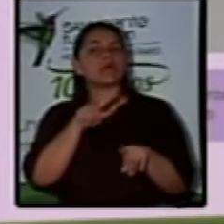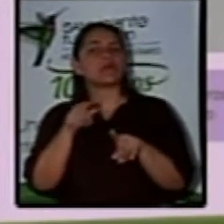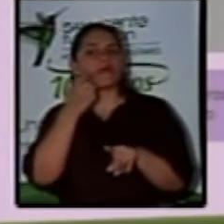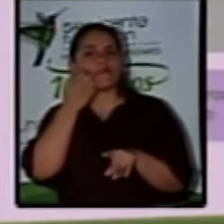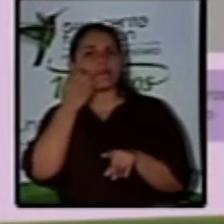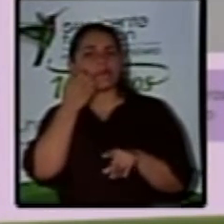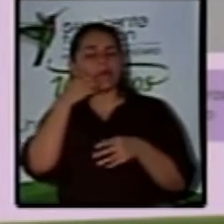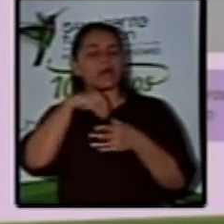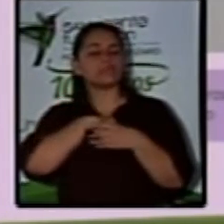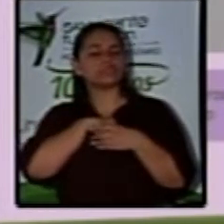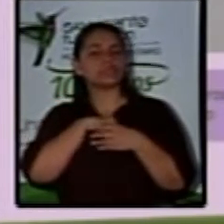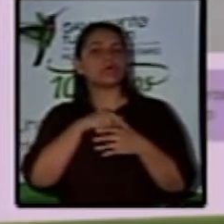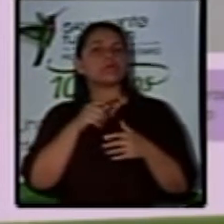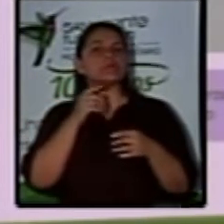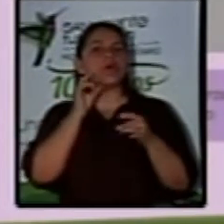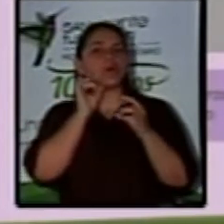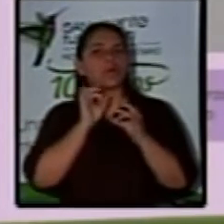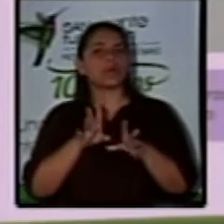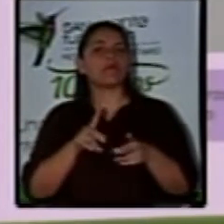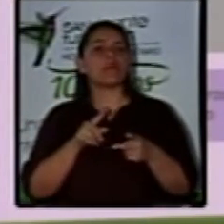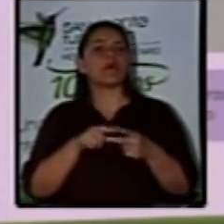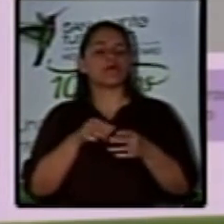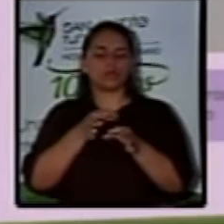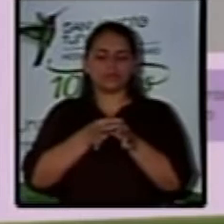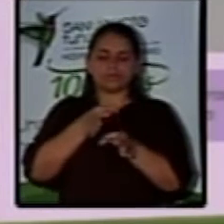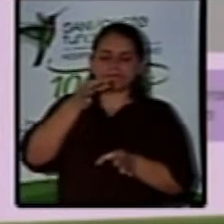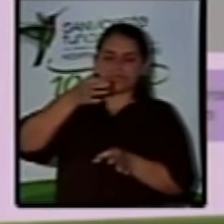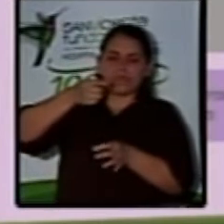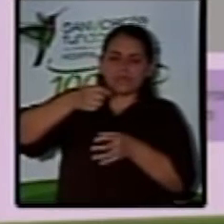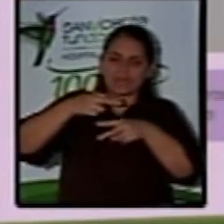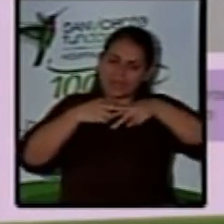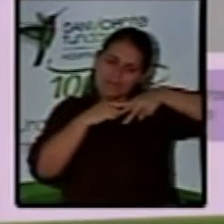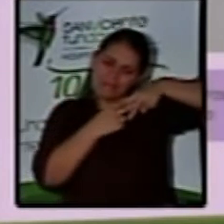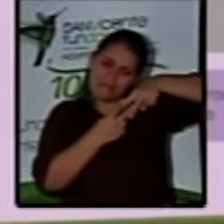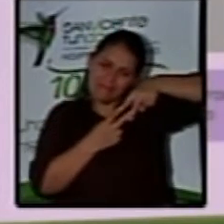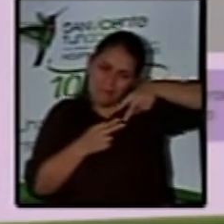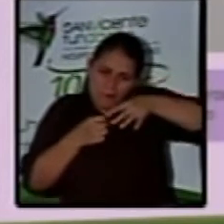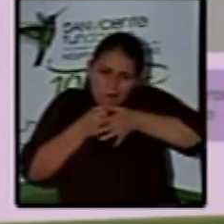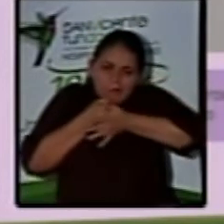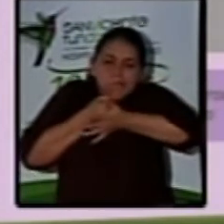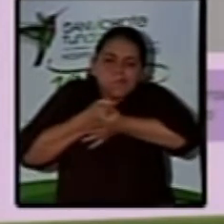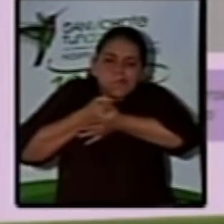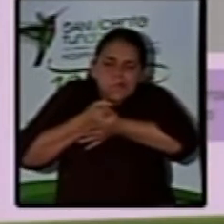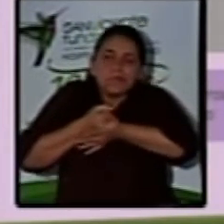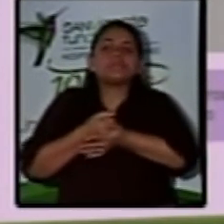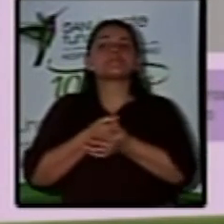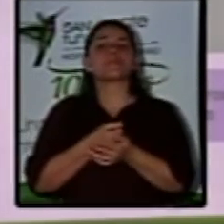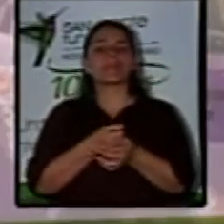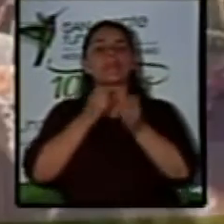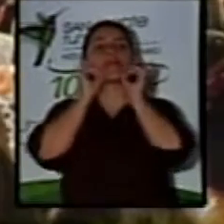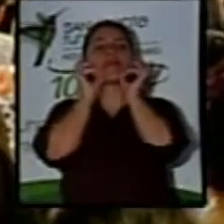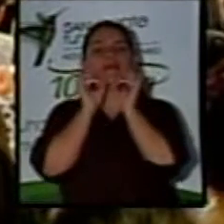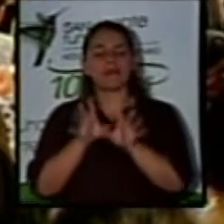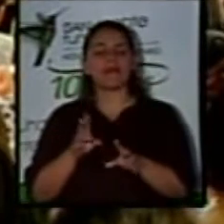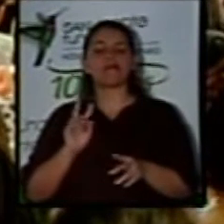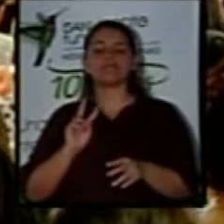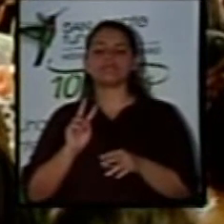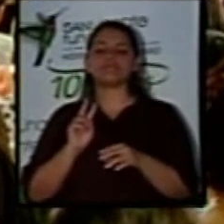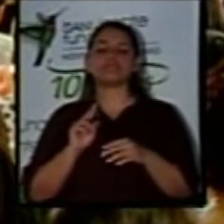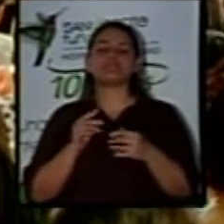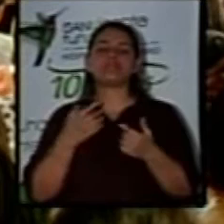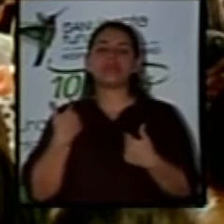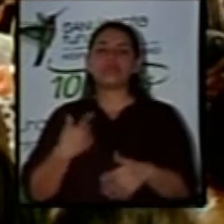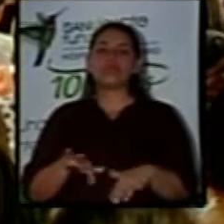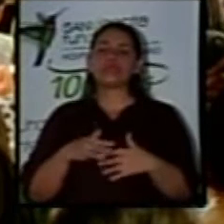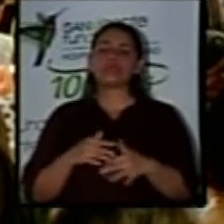que esté con una enfermedad arterial periférica, o sea, con taponamiento pero de las arterias, que esto sí sería más grave porque el paciente puede